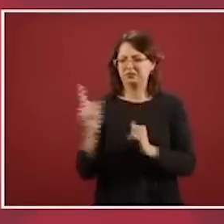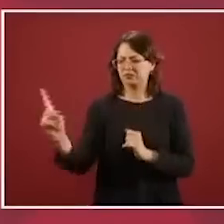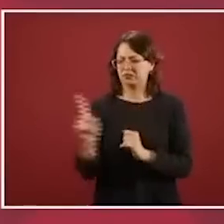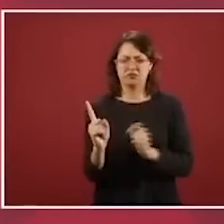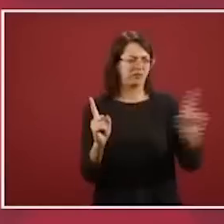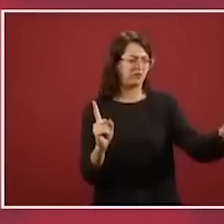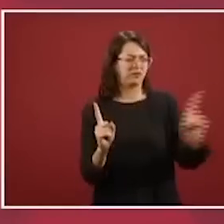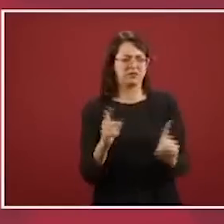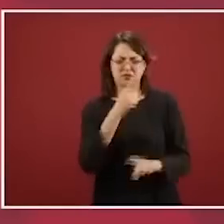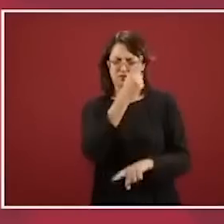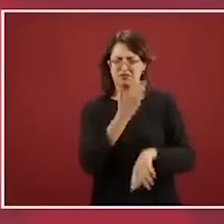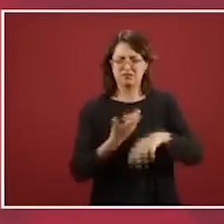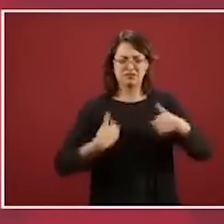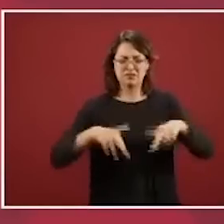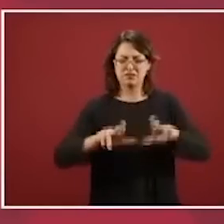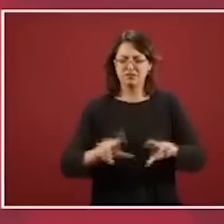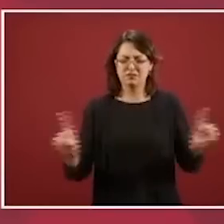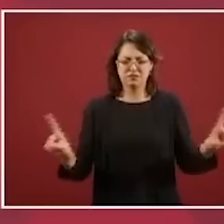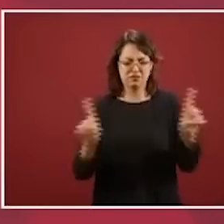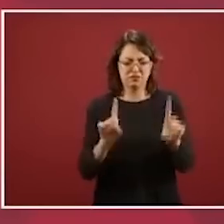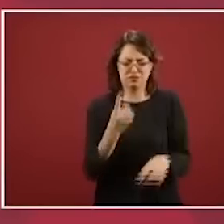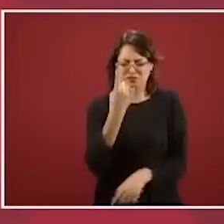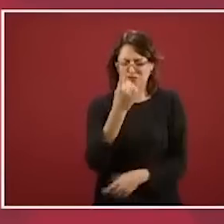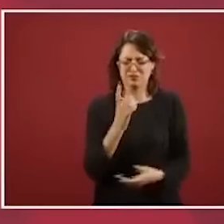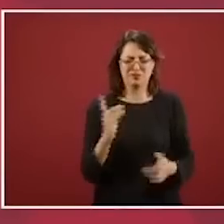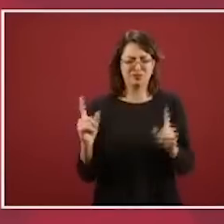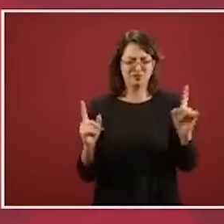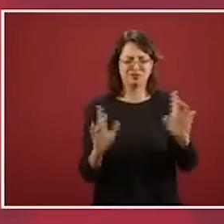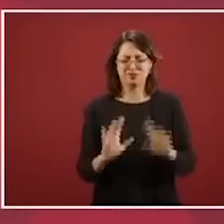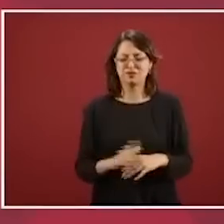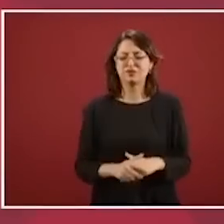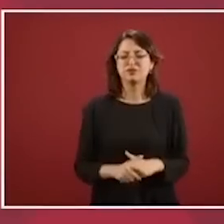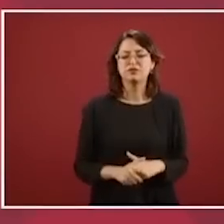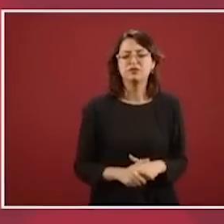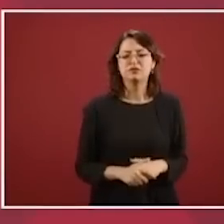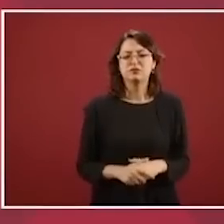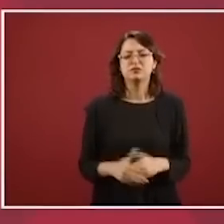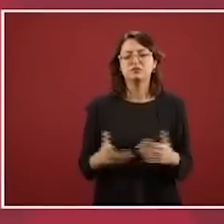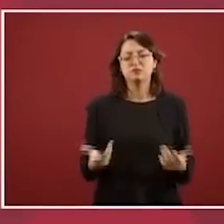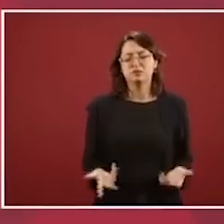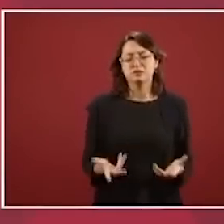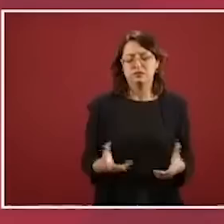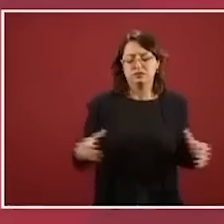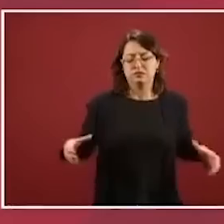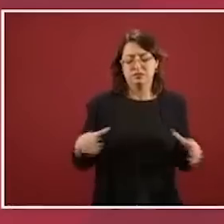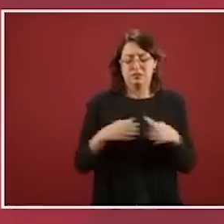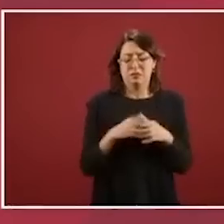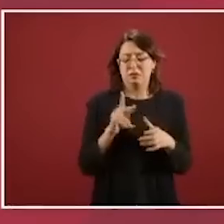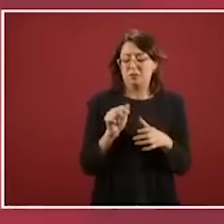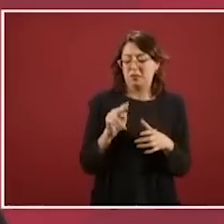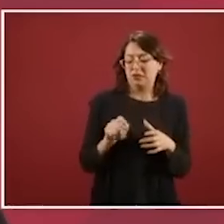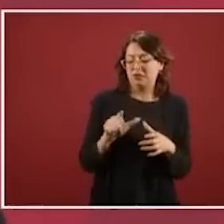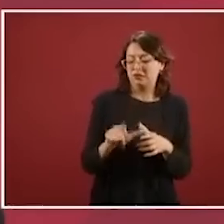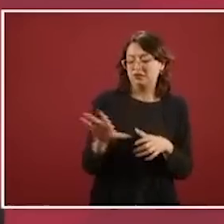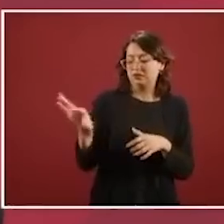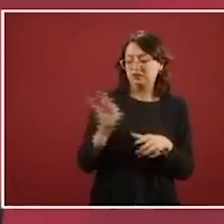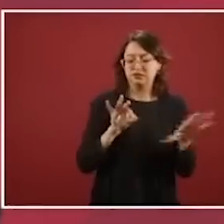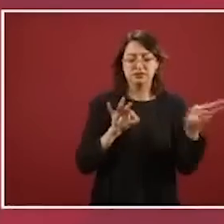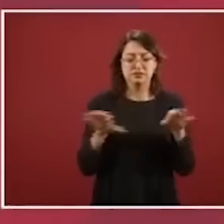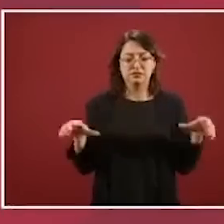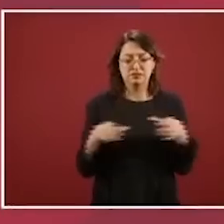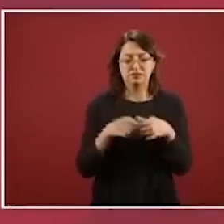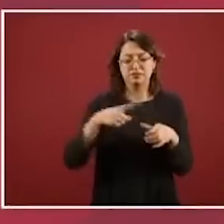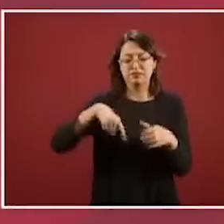Los paneles implican una organización muy importante, porque necesitas en primer lugar